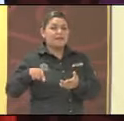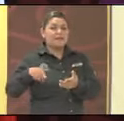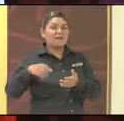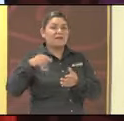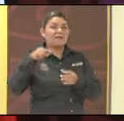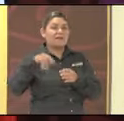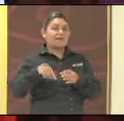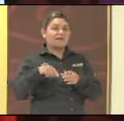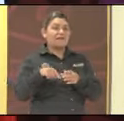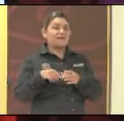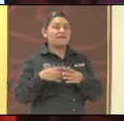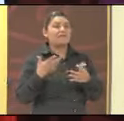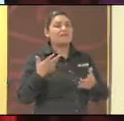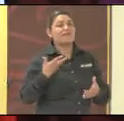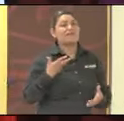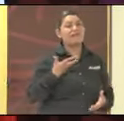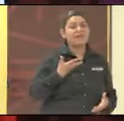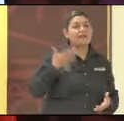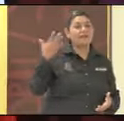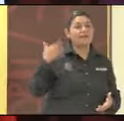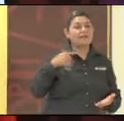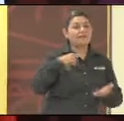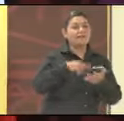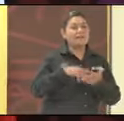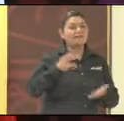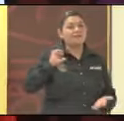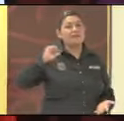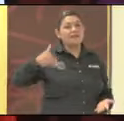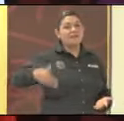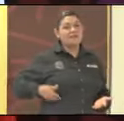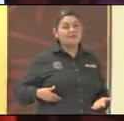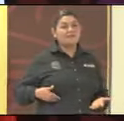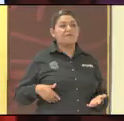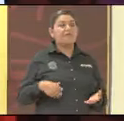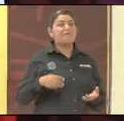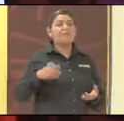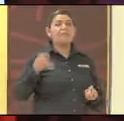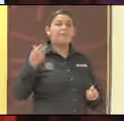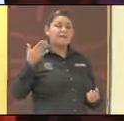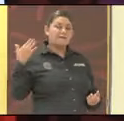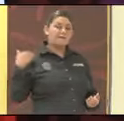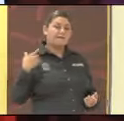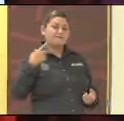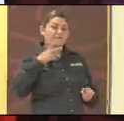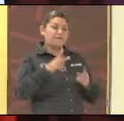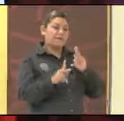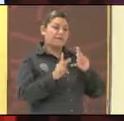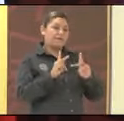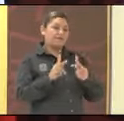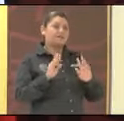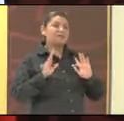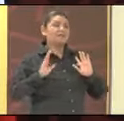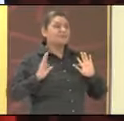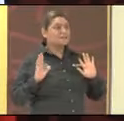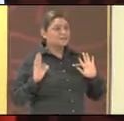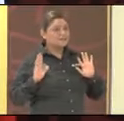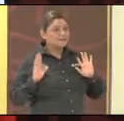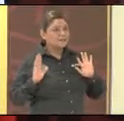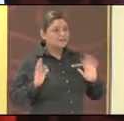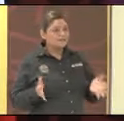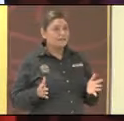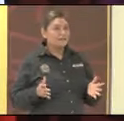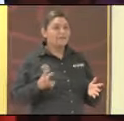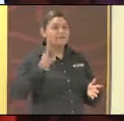punto donde tuvo el incidente, ¿verdad? Y en un momento más vamos a platicarles, ya hicimos ya